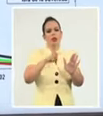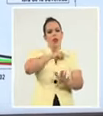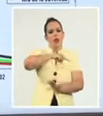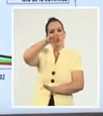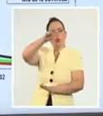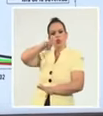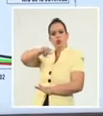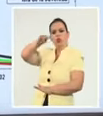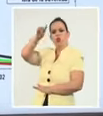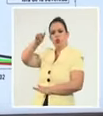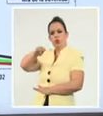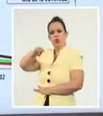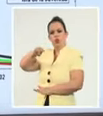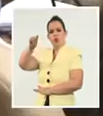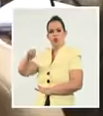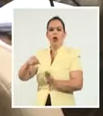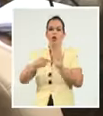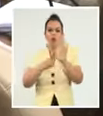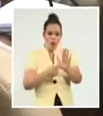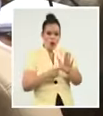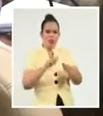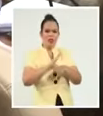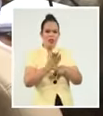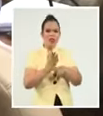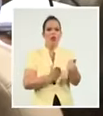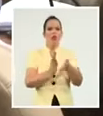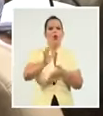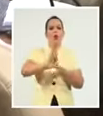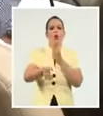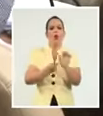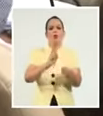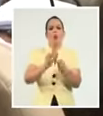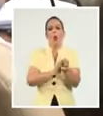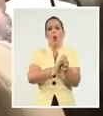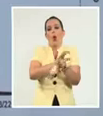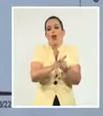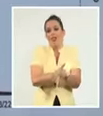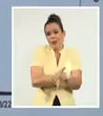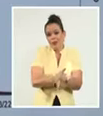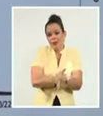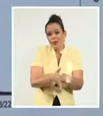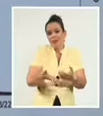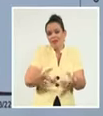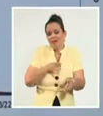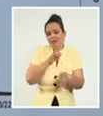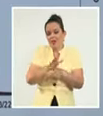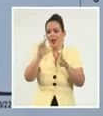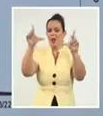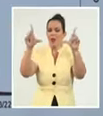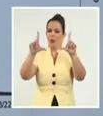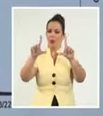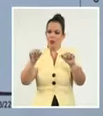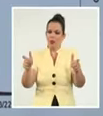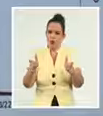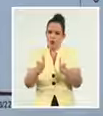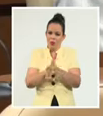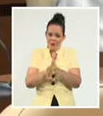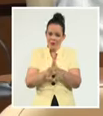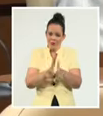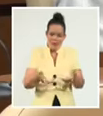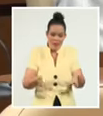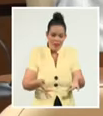confirmando que el país avanza hacia el control de la COVID-19 con una tendencia sostenida hacia la disminución. Ante ello dijo, no